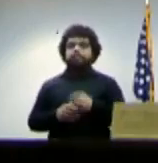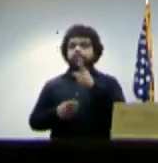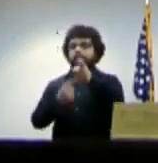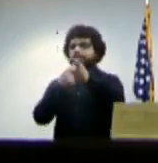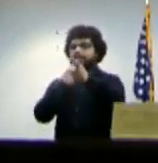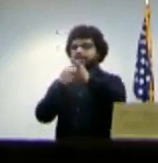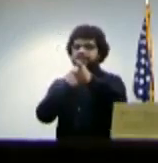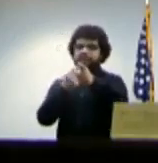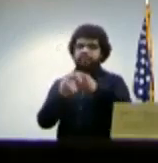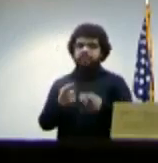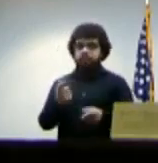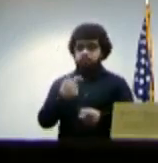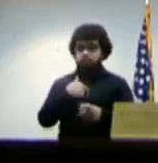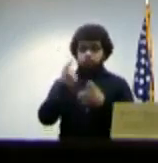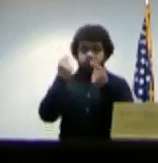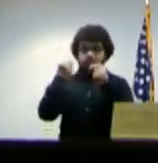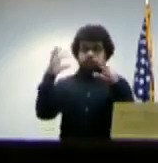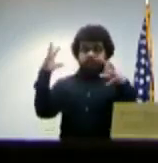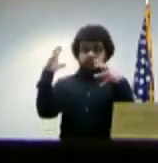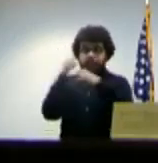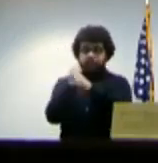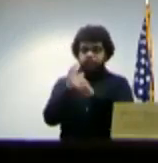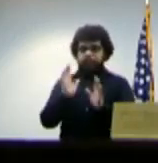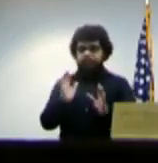Voy a tratar de resumirlo, ¿verdad? Sí.